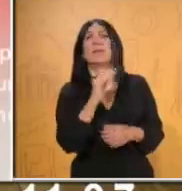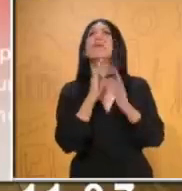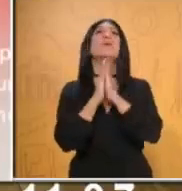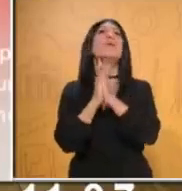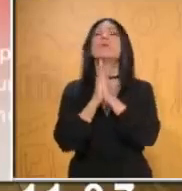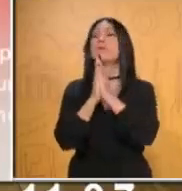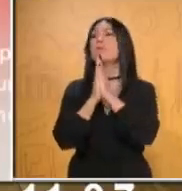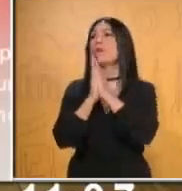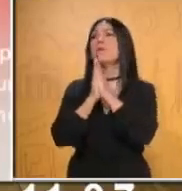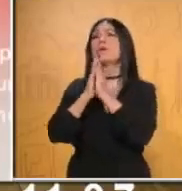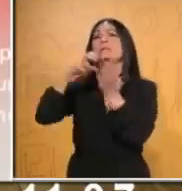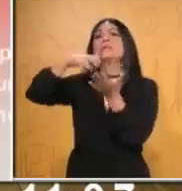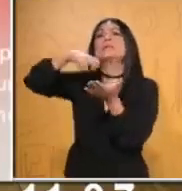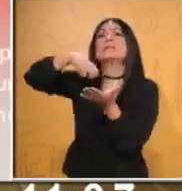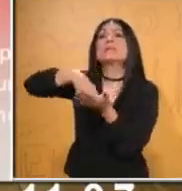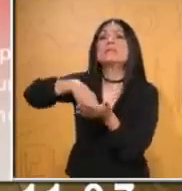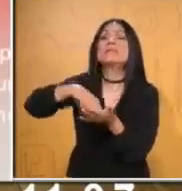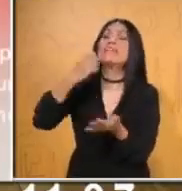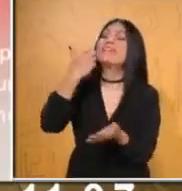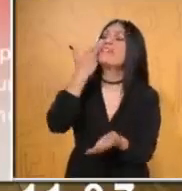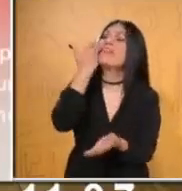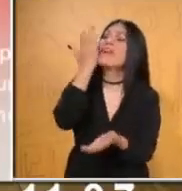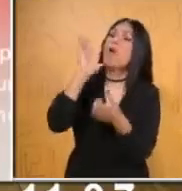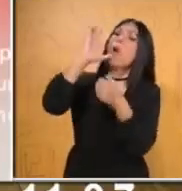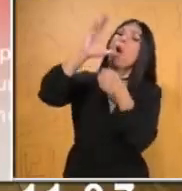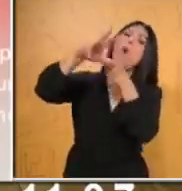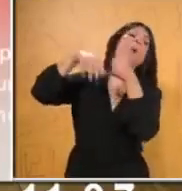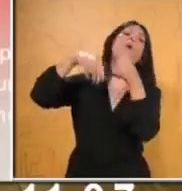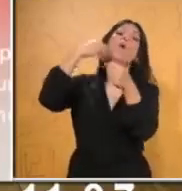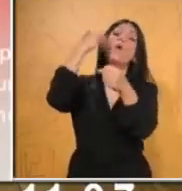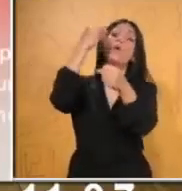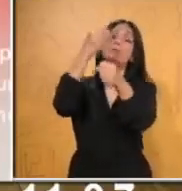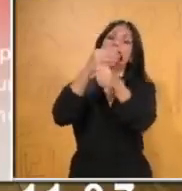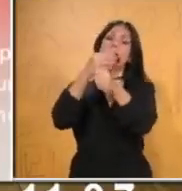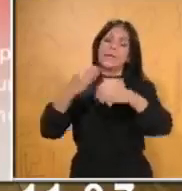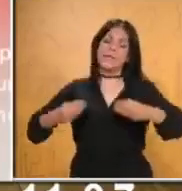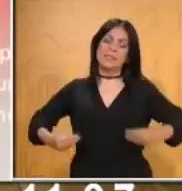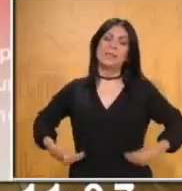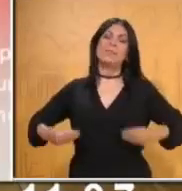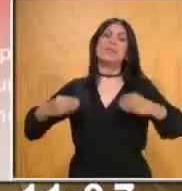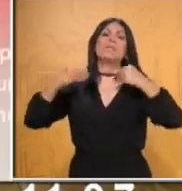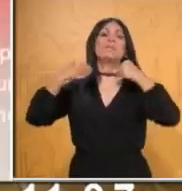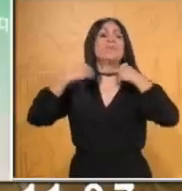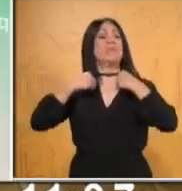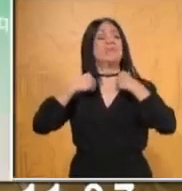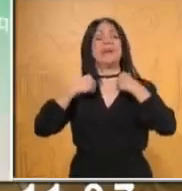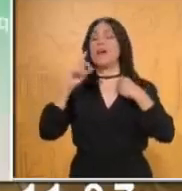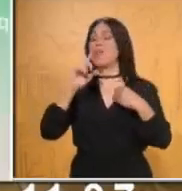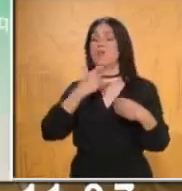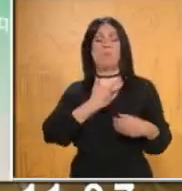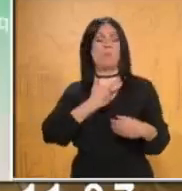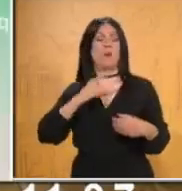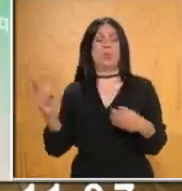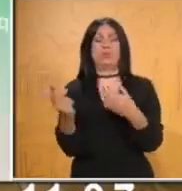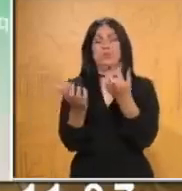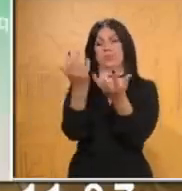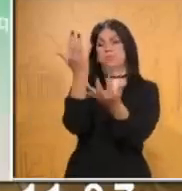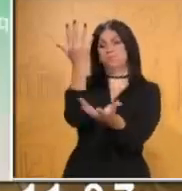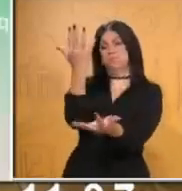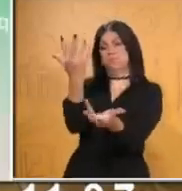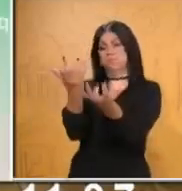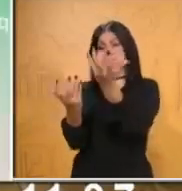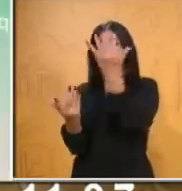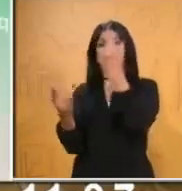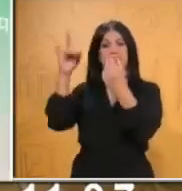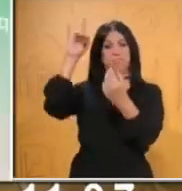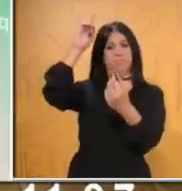viendo aterrorizado su lúgubre tumba y a él mismo ardiendo en los infiernos. Scrooge despierta